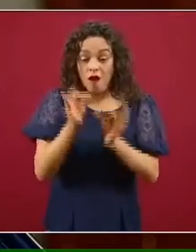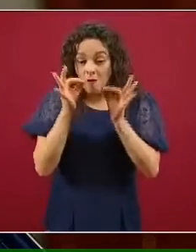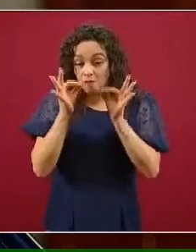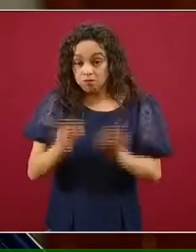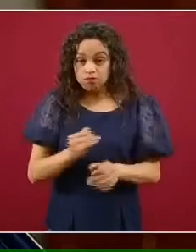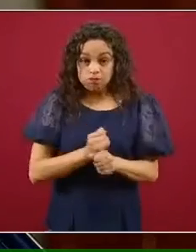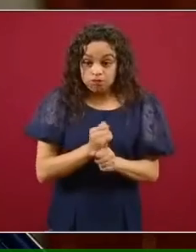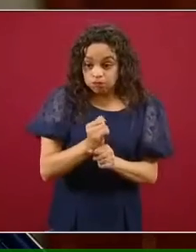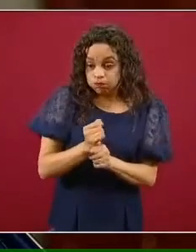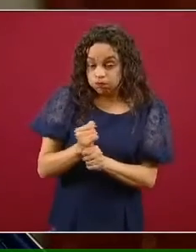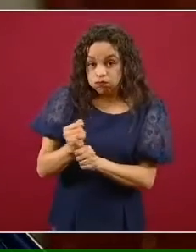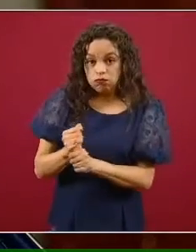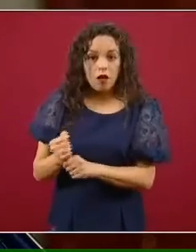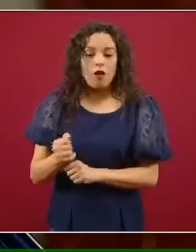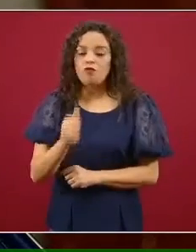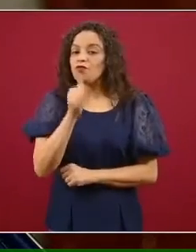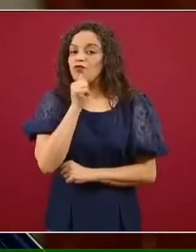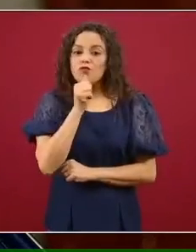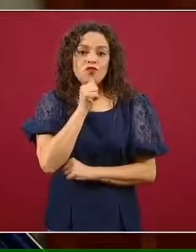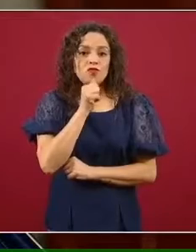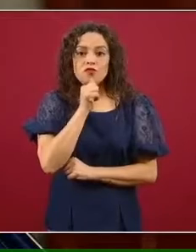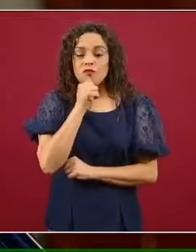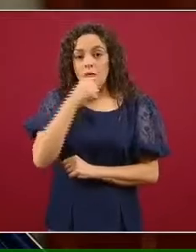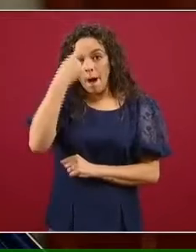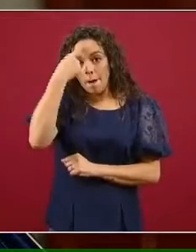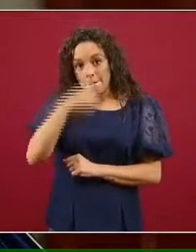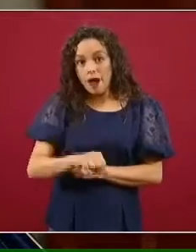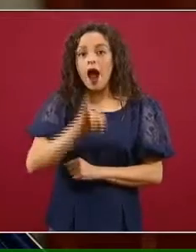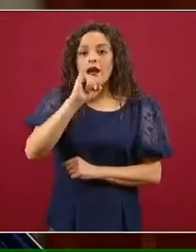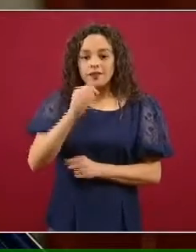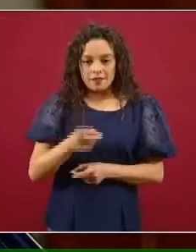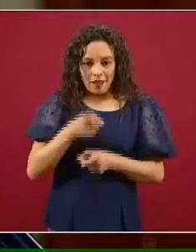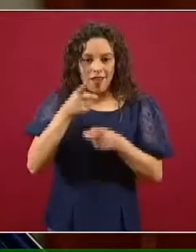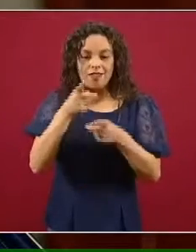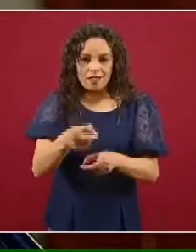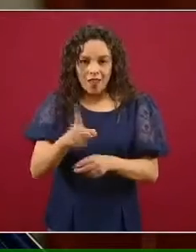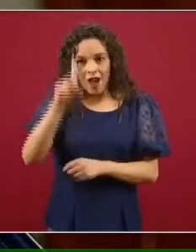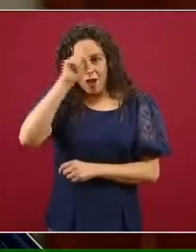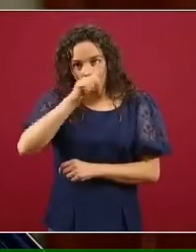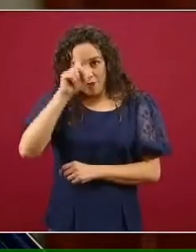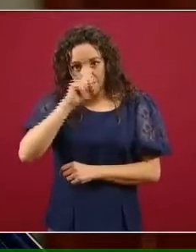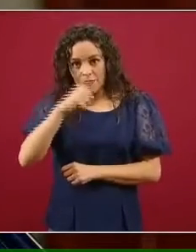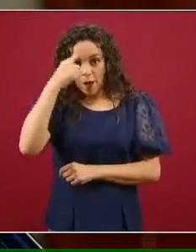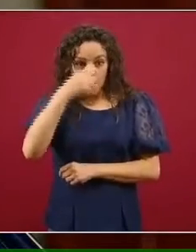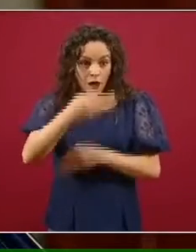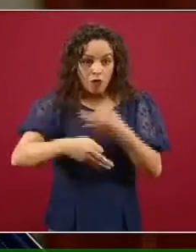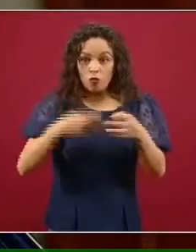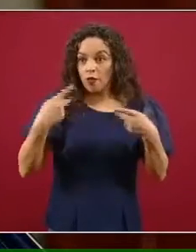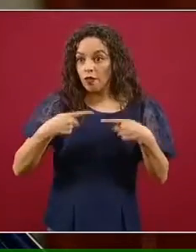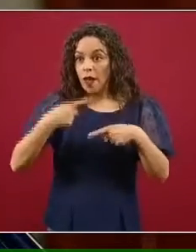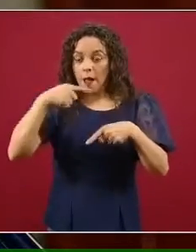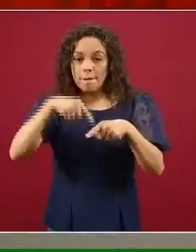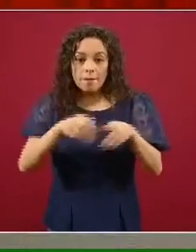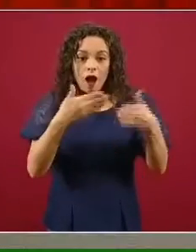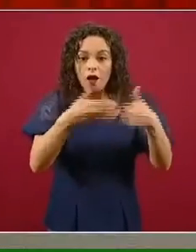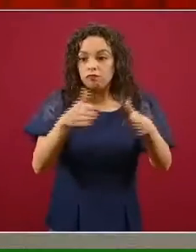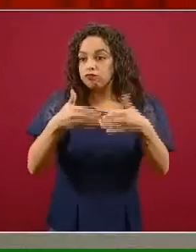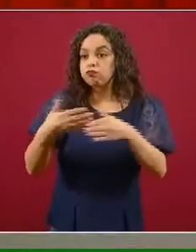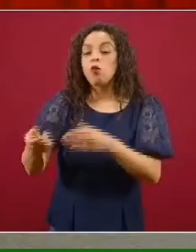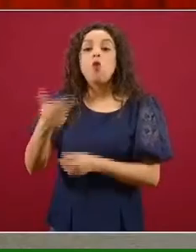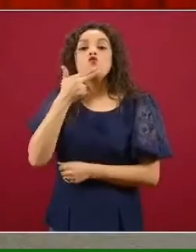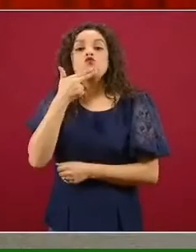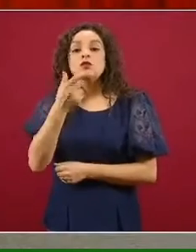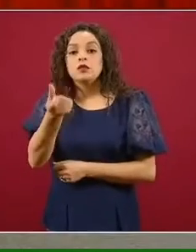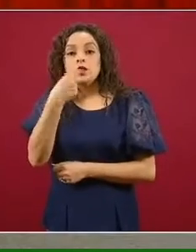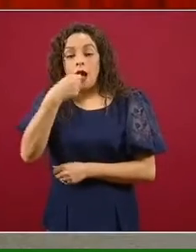para su recomendación abierta para el tratamiento de COVID, sino